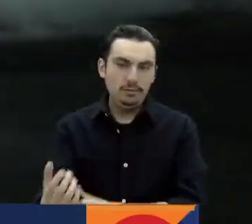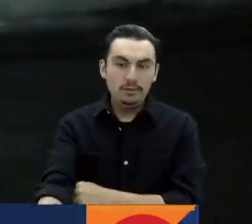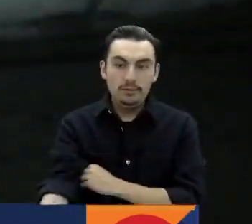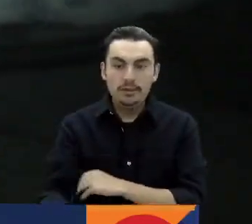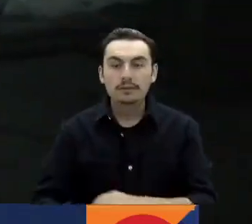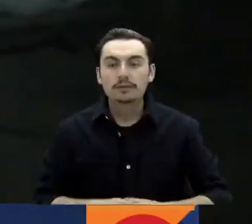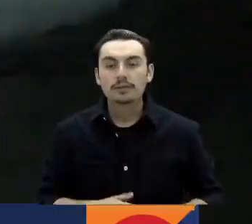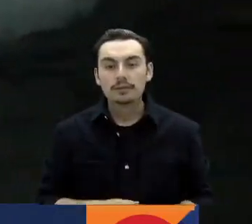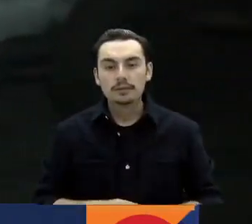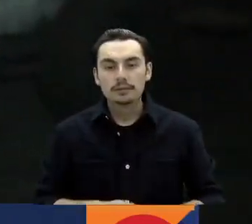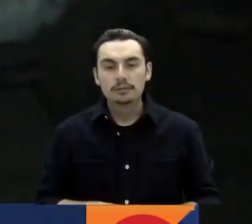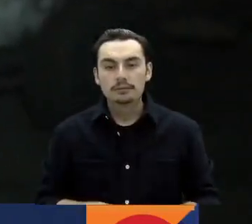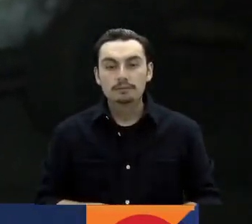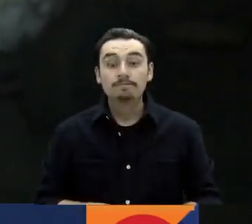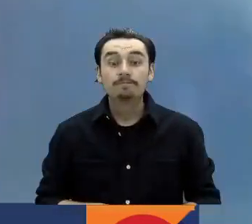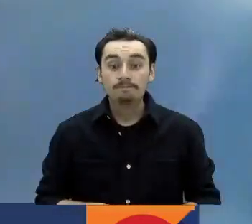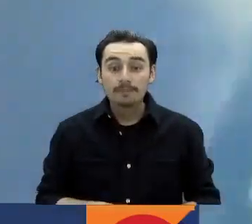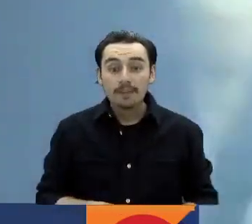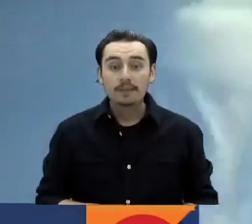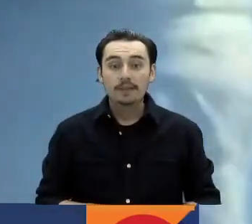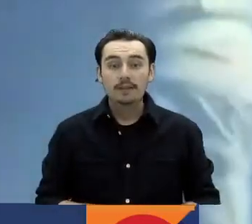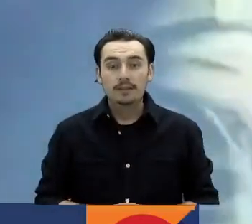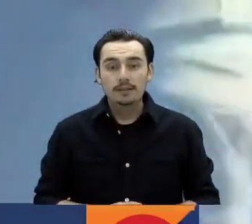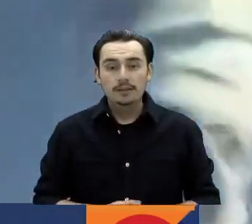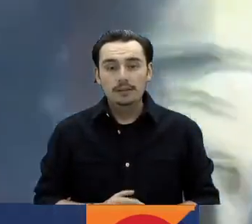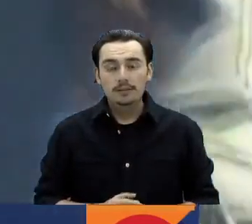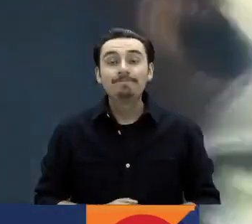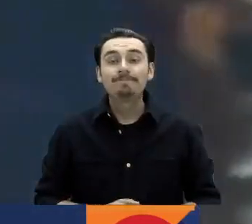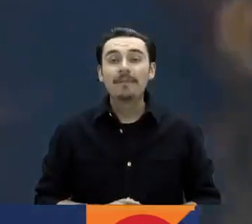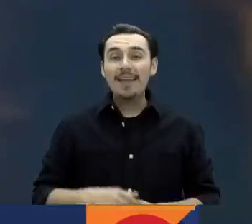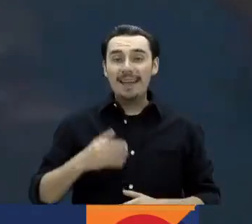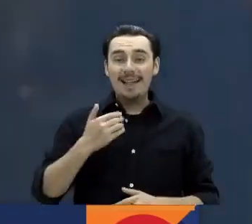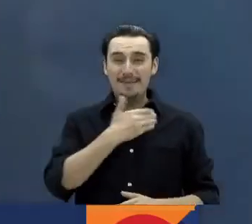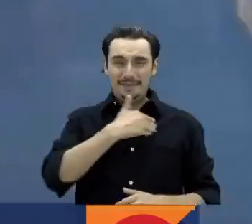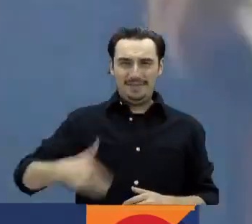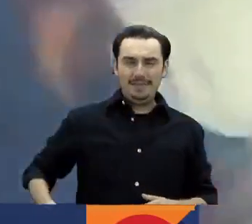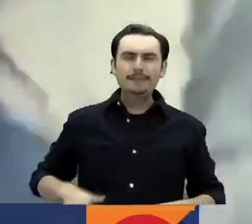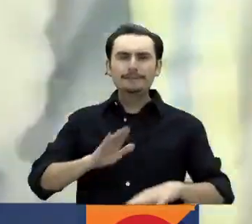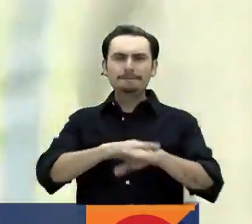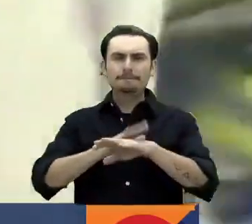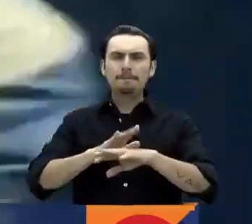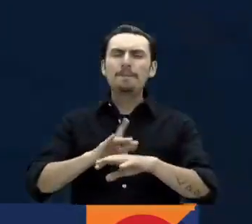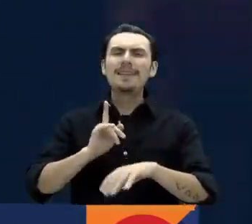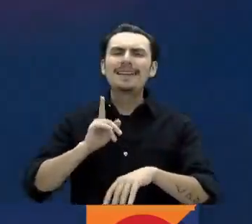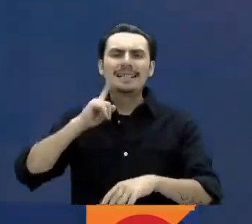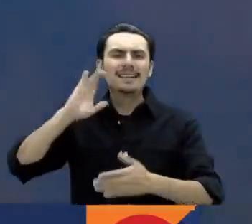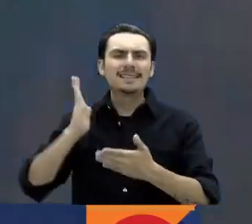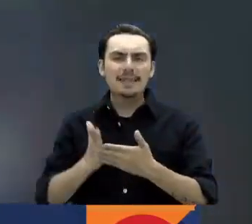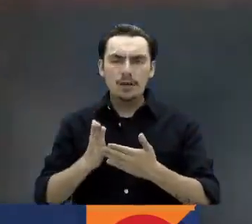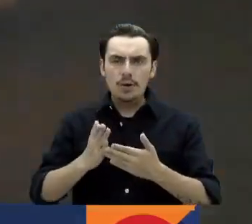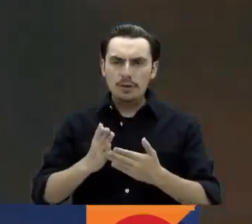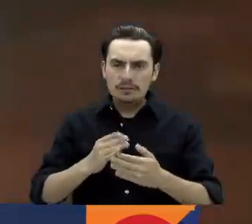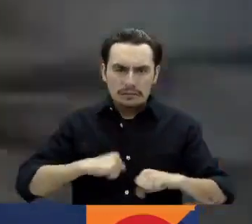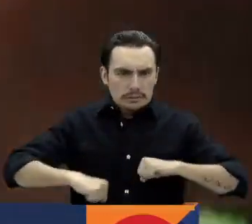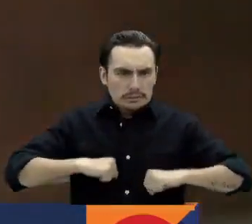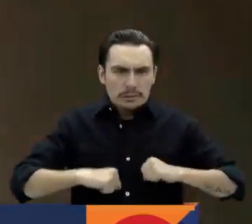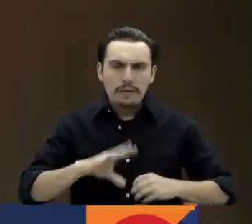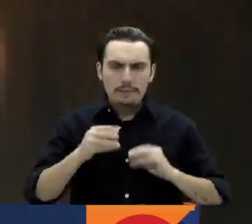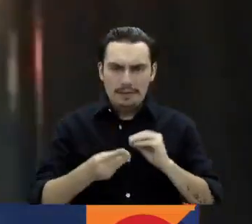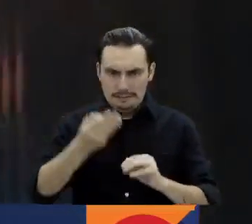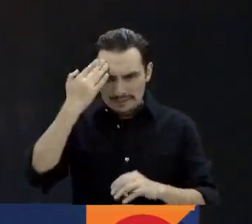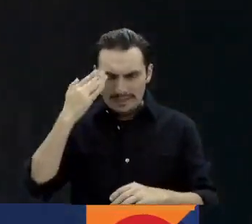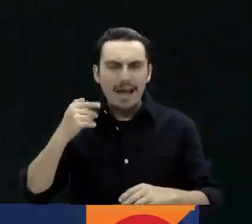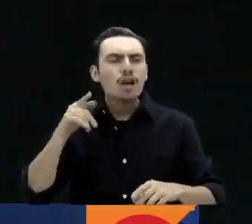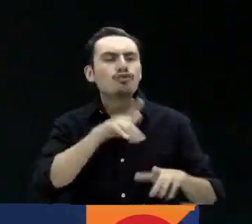ahí, están muertas también. La presidencia vía Twitter decretó el estado de emergencia y a escala local la alerta